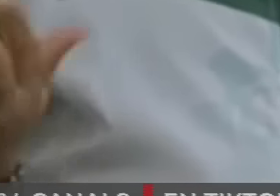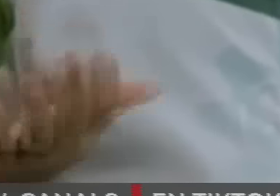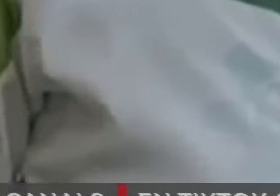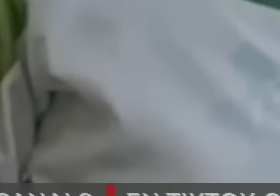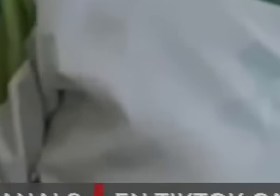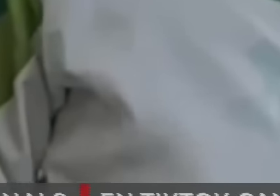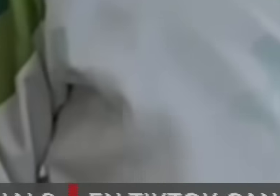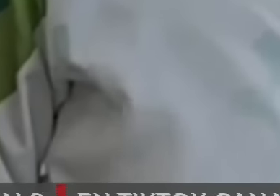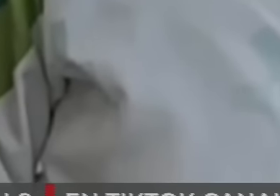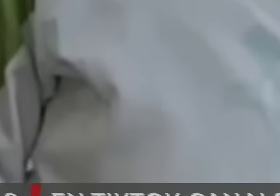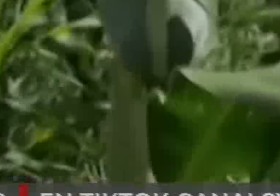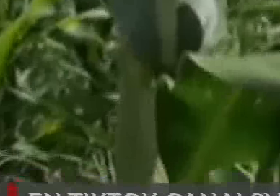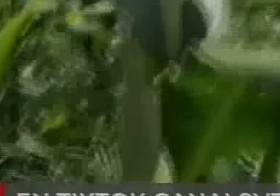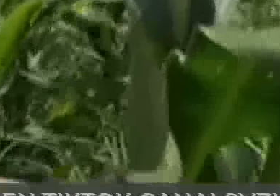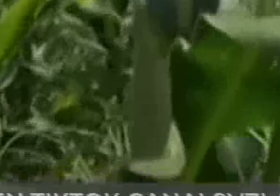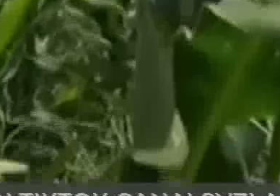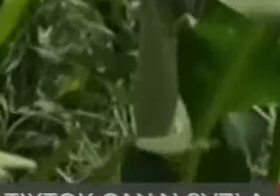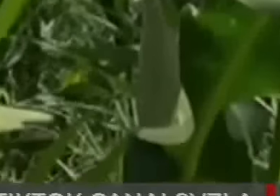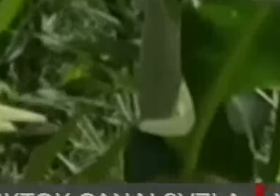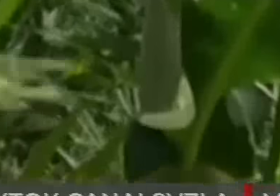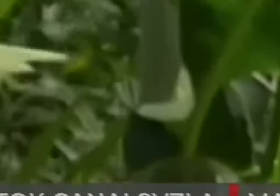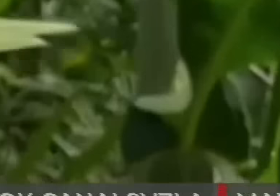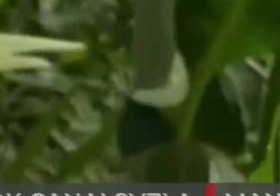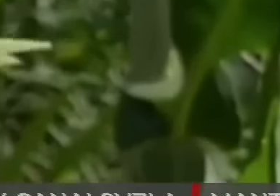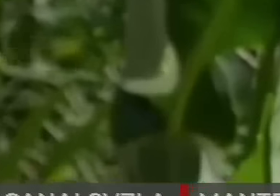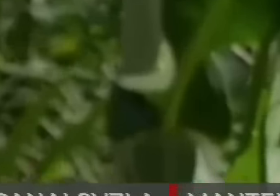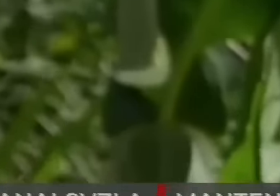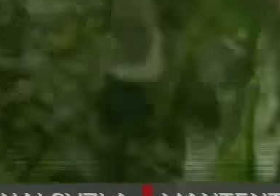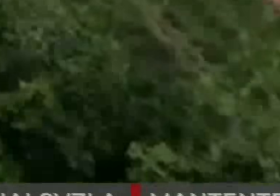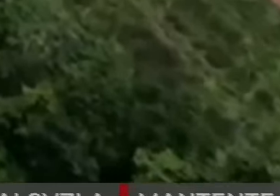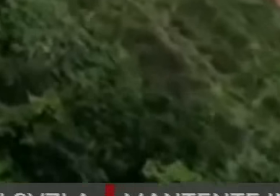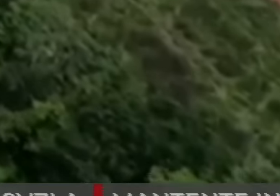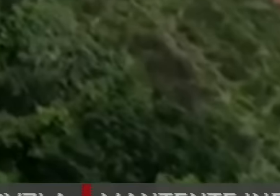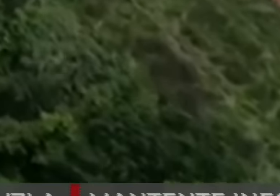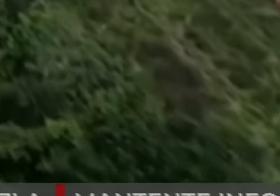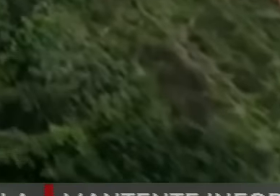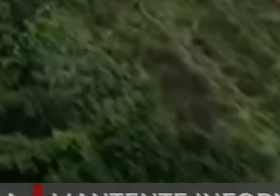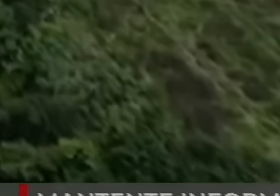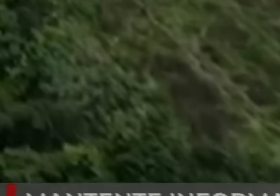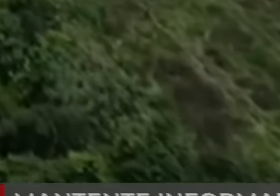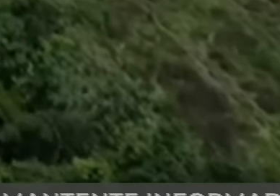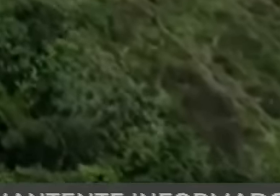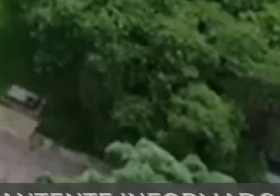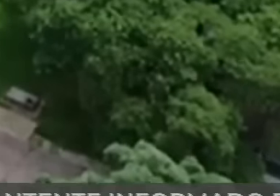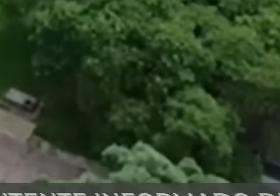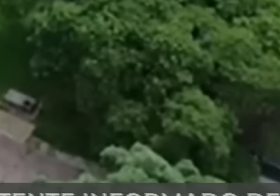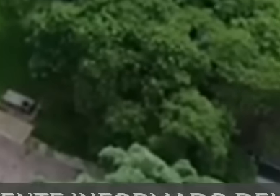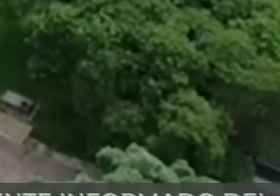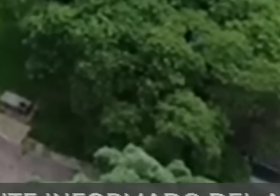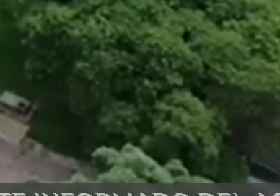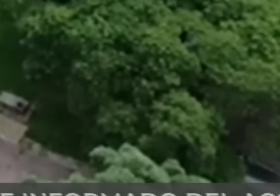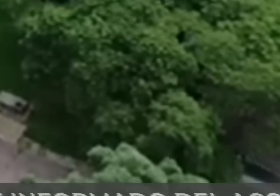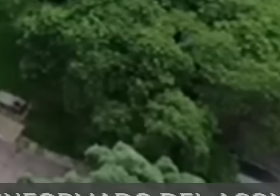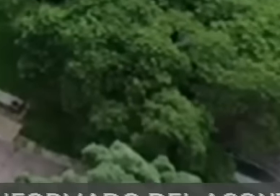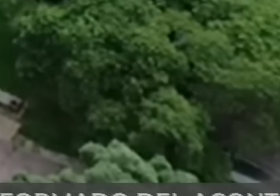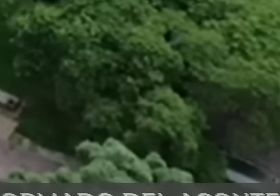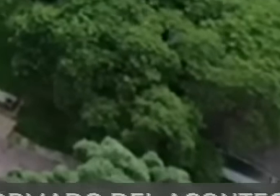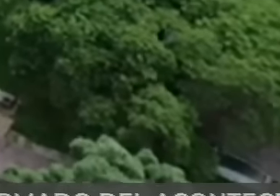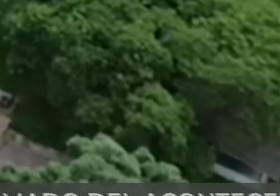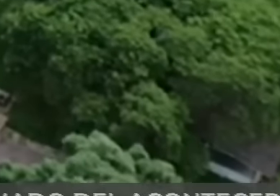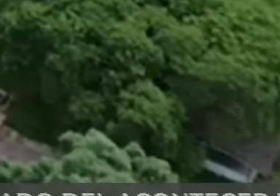Sin Tierra de Brasil, de toda nuestra organización, le agradecemos y estamos muy contentas